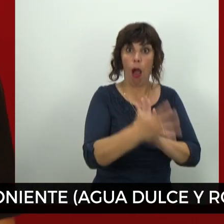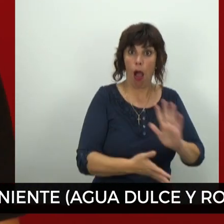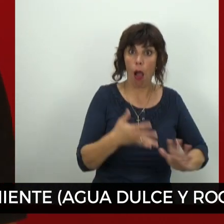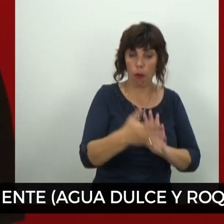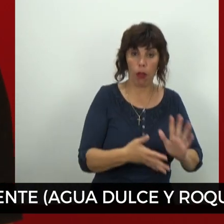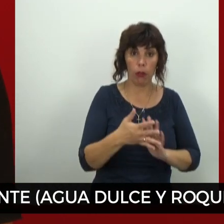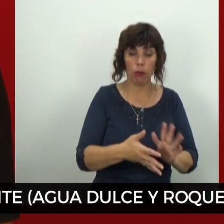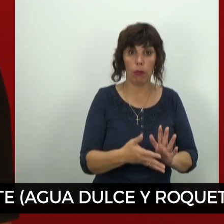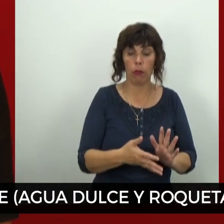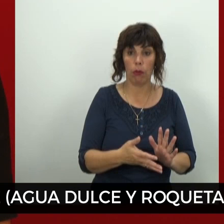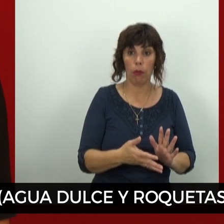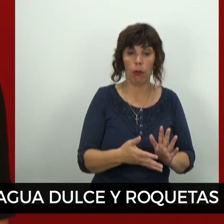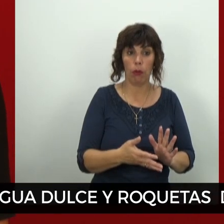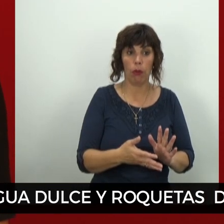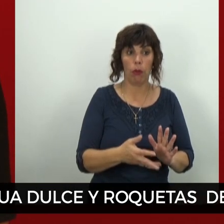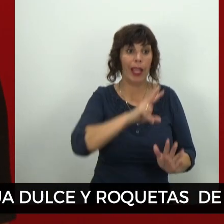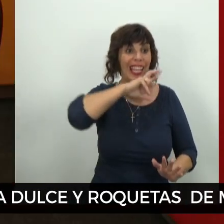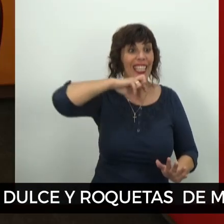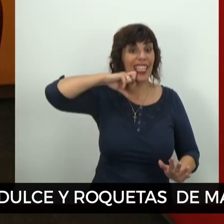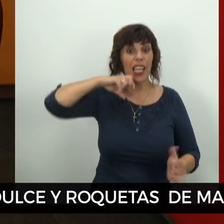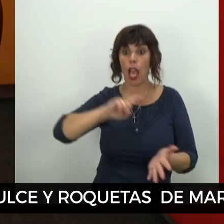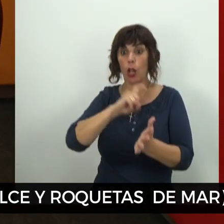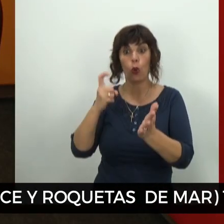ahí nos trajo la palabra del reino.